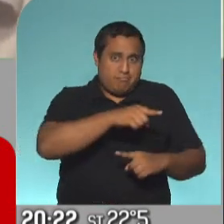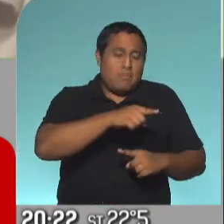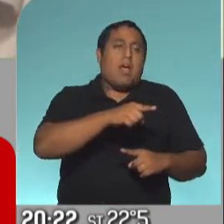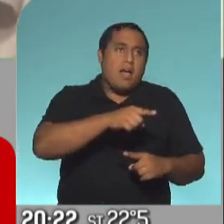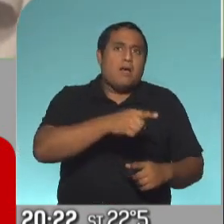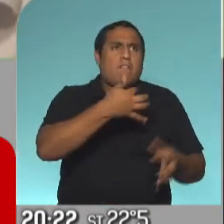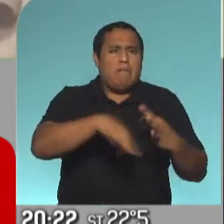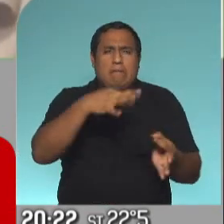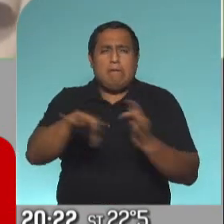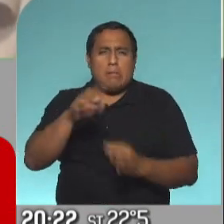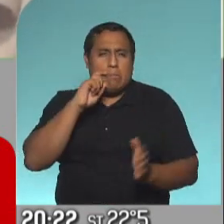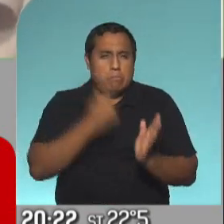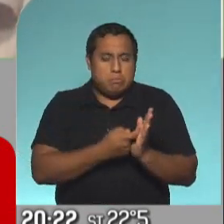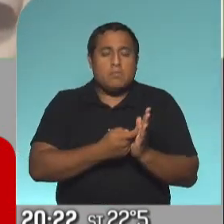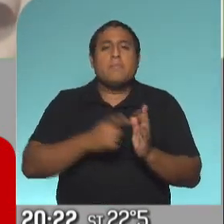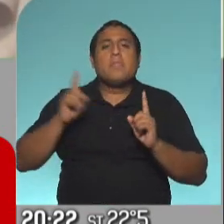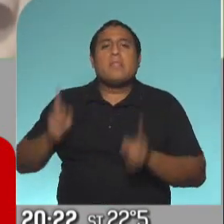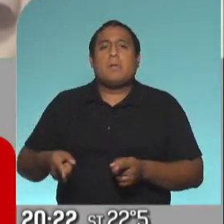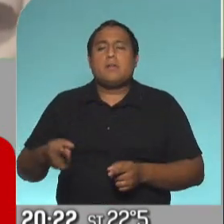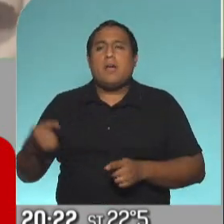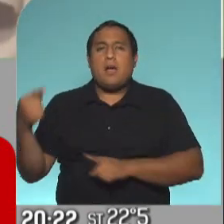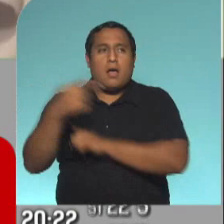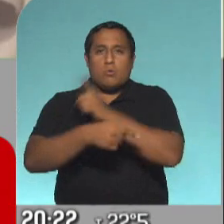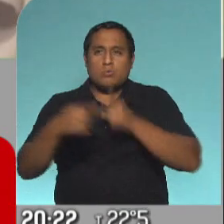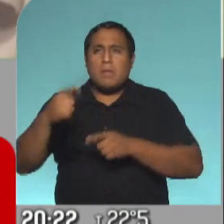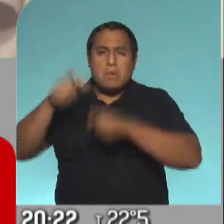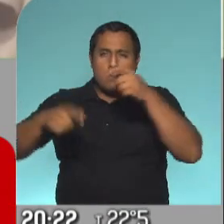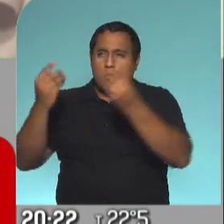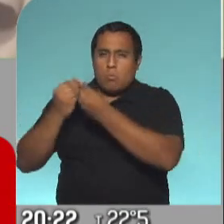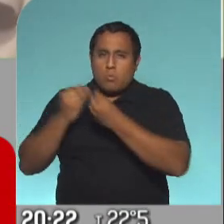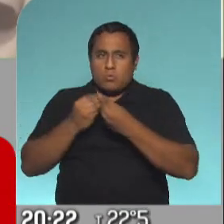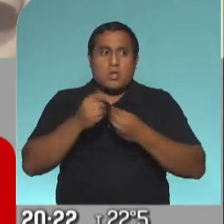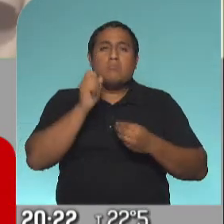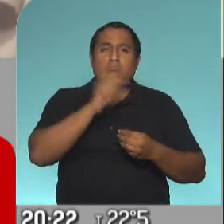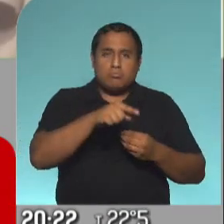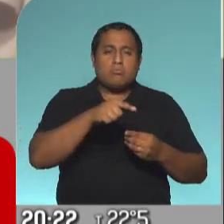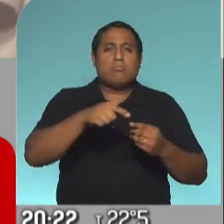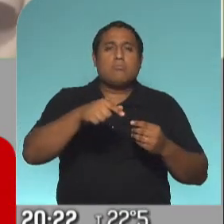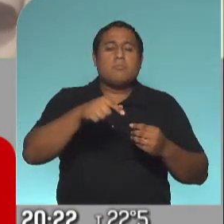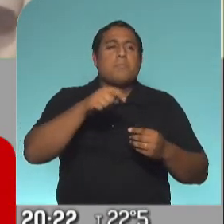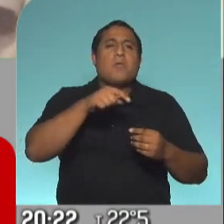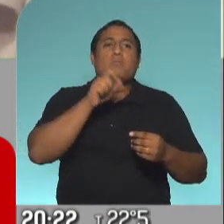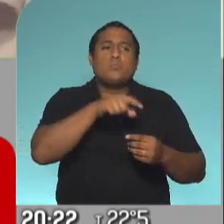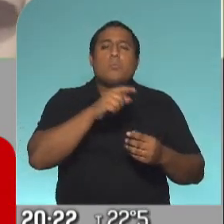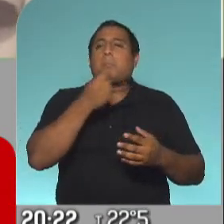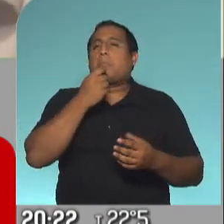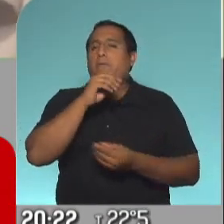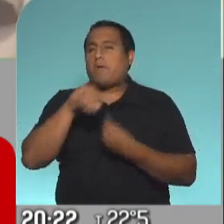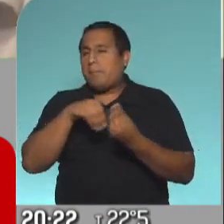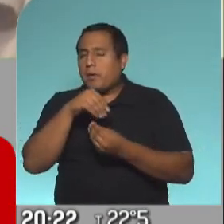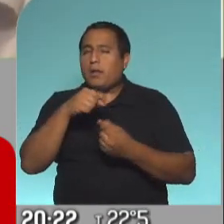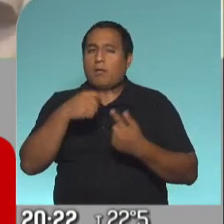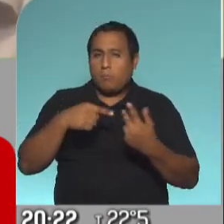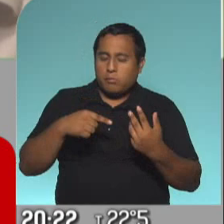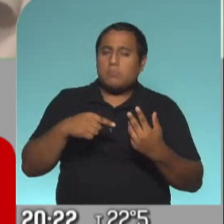también quedó imputado y hubo un montón de personas vinculadas a su entorno más cercano, incluso familiares. Por lo